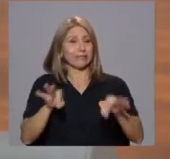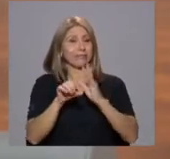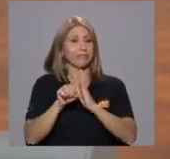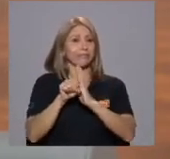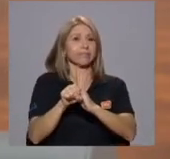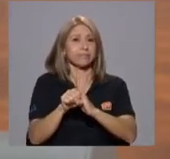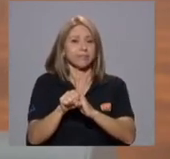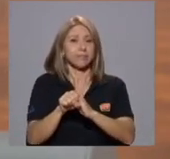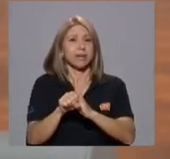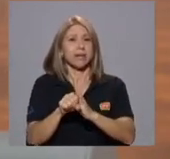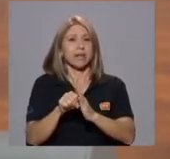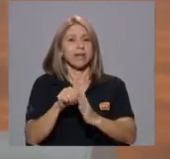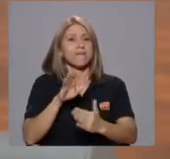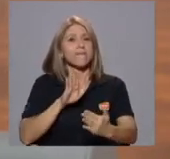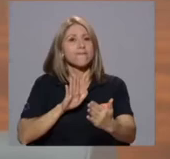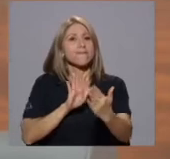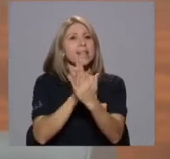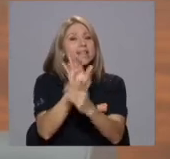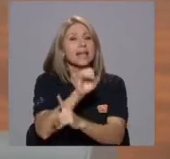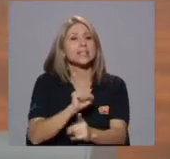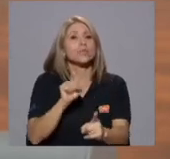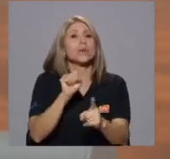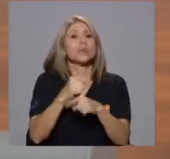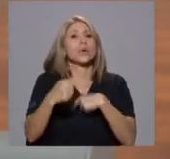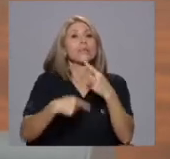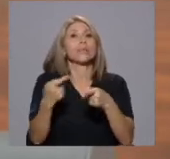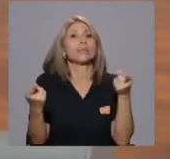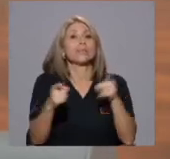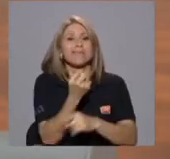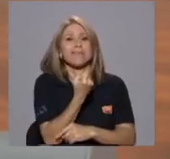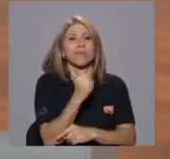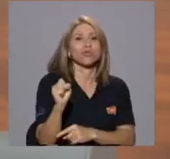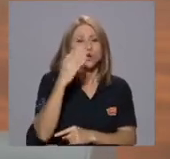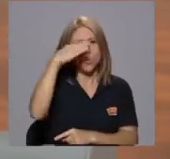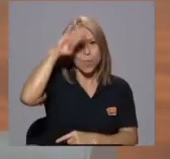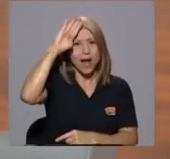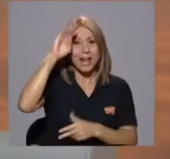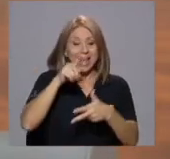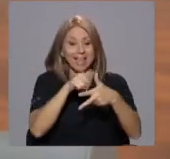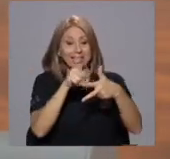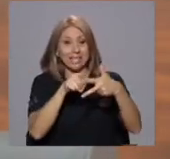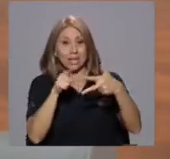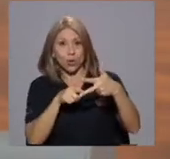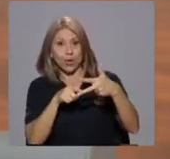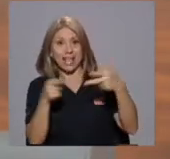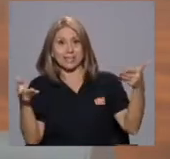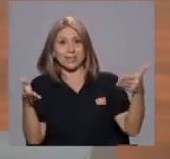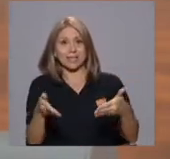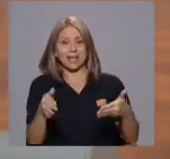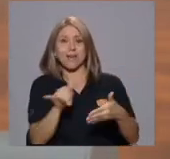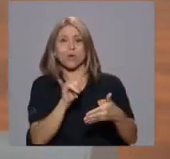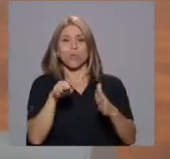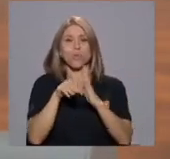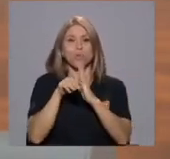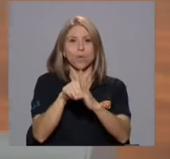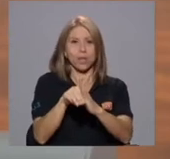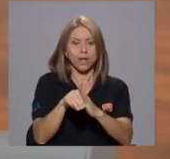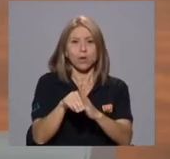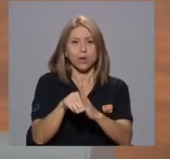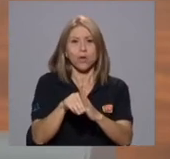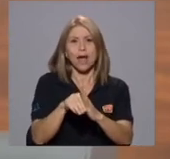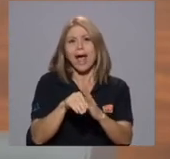digamos, frente a la alternativa de la Revolución Cubana. Esta trilogía pues se presentaba como el modelo que podía